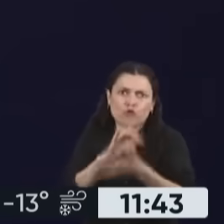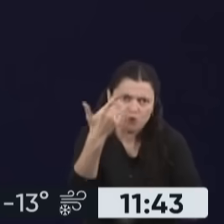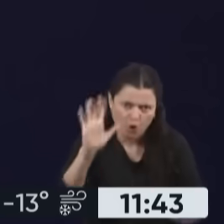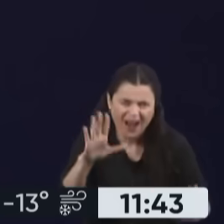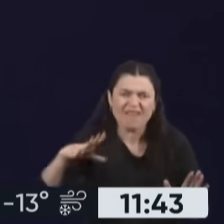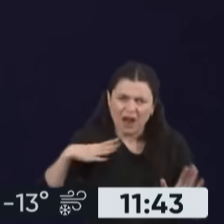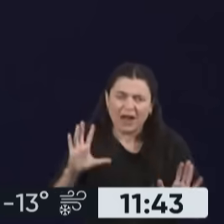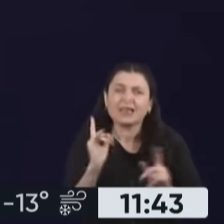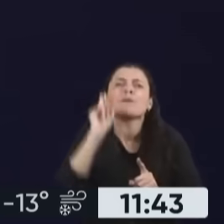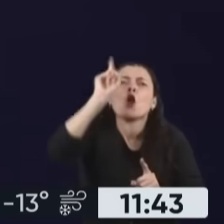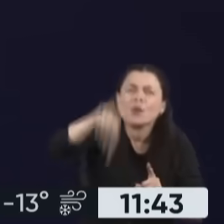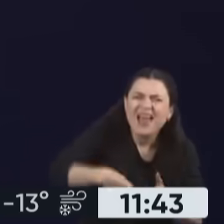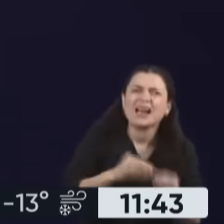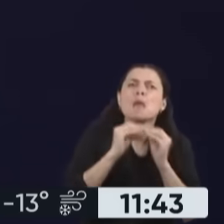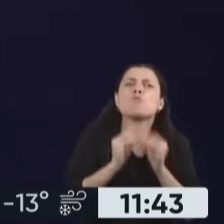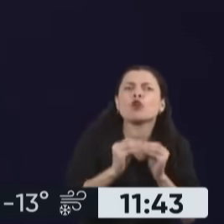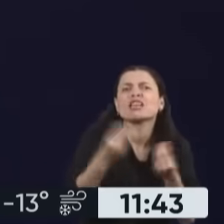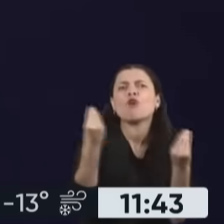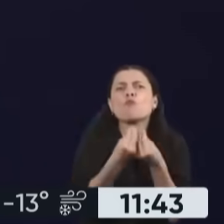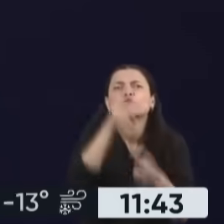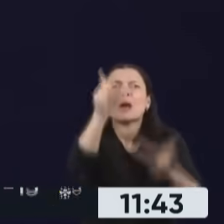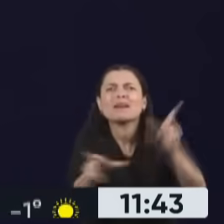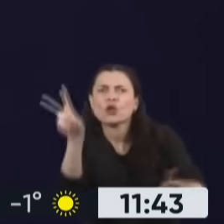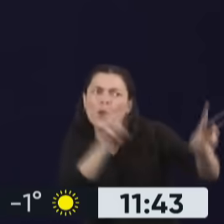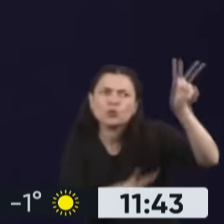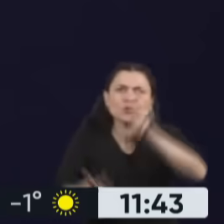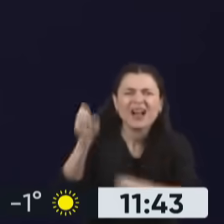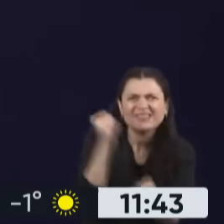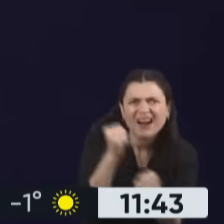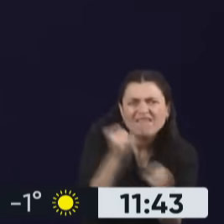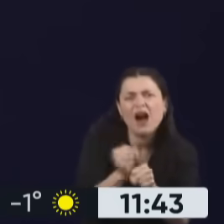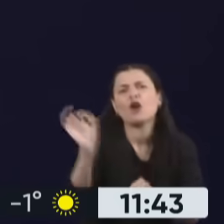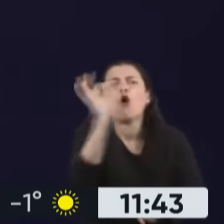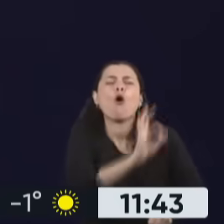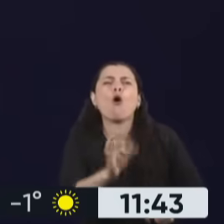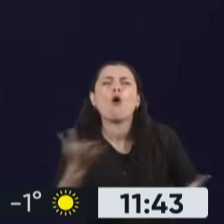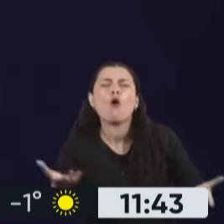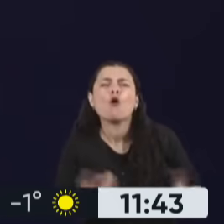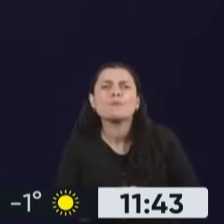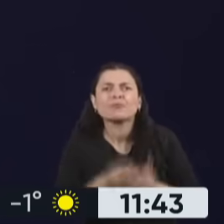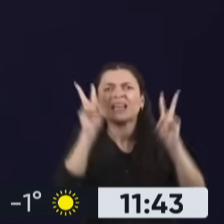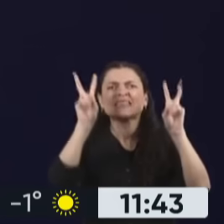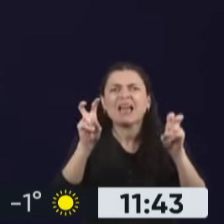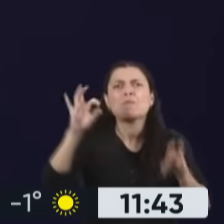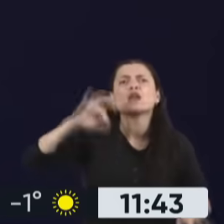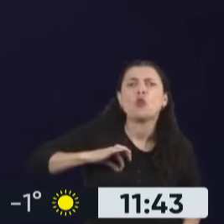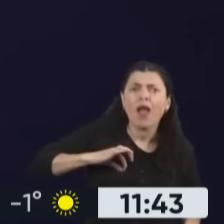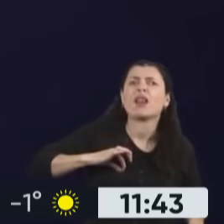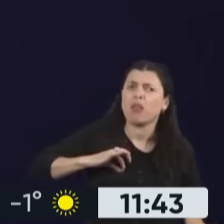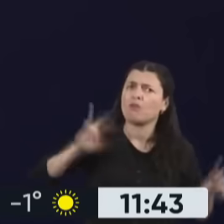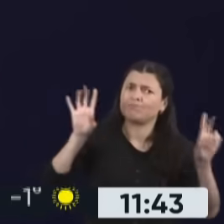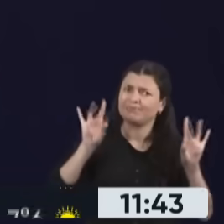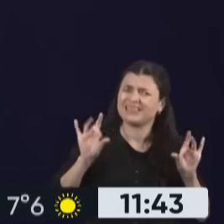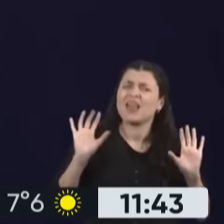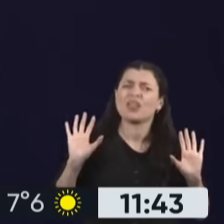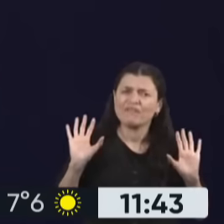mayor cantidad de argentinos que buscan trabajar, producto también de cuestiones salariales que hacen que ese